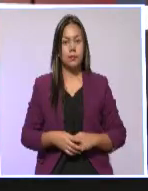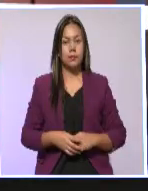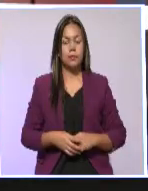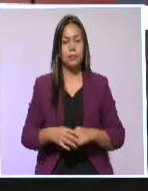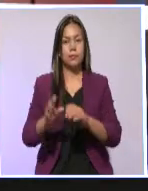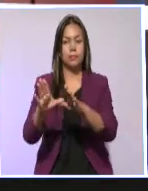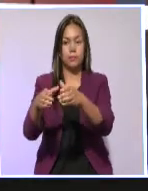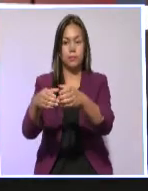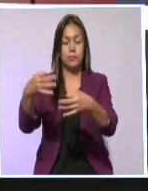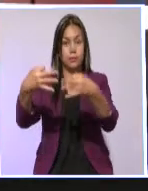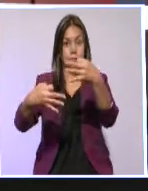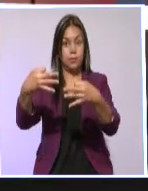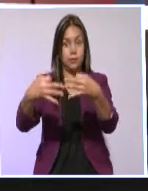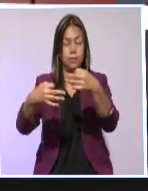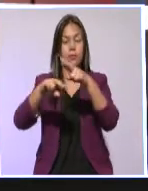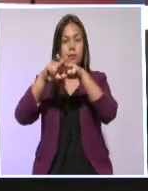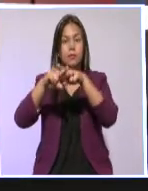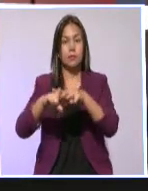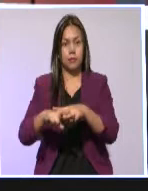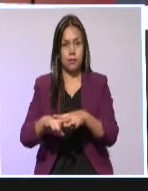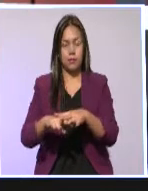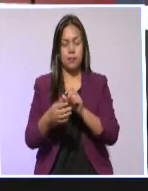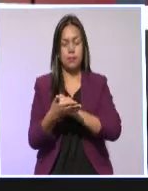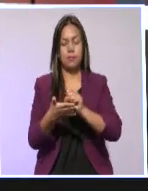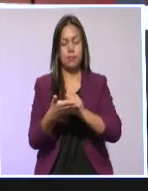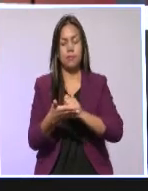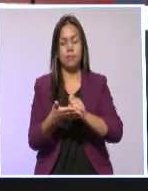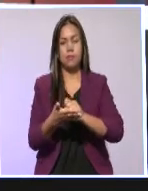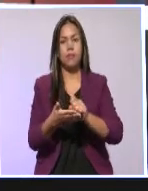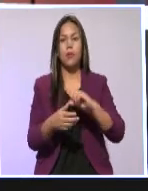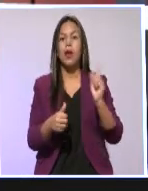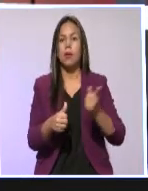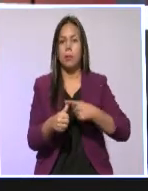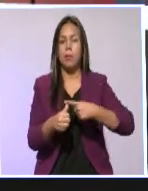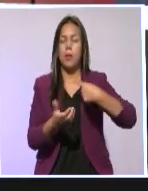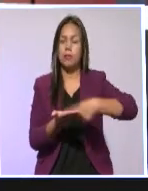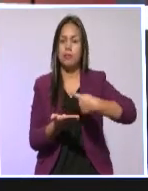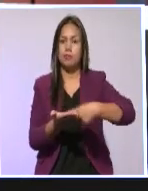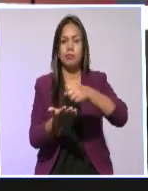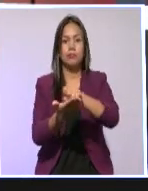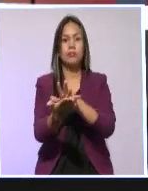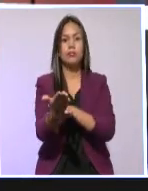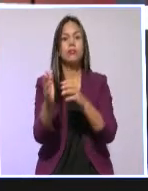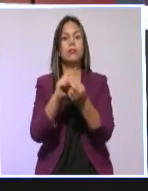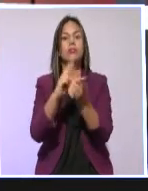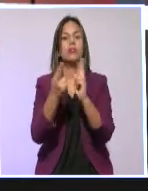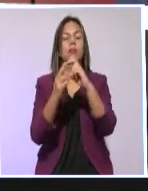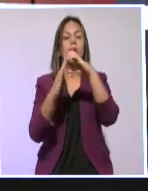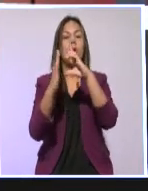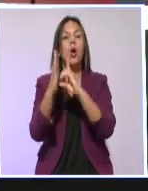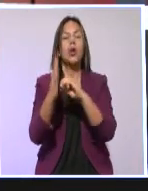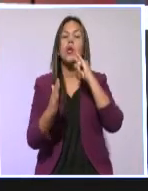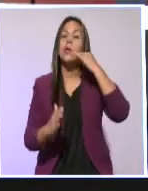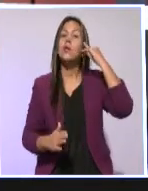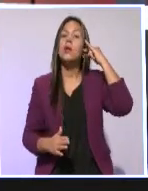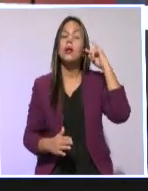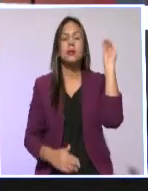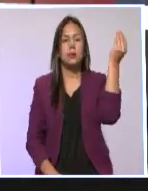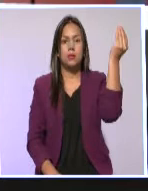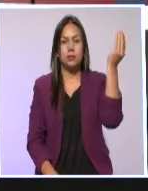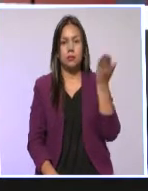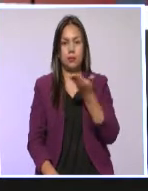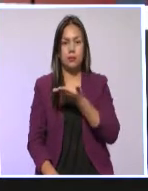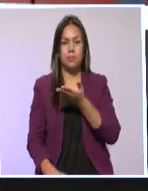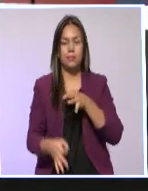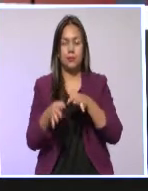La Comisión de Justicia analiza el borrador de informe para primer debate del proyecto de reformas al Código de la Niñez y Adolescencia. Ricardo Bravo